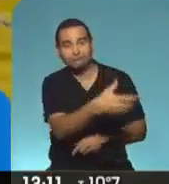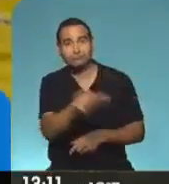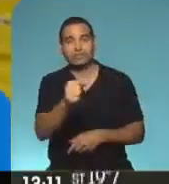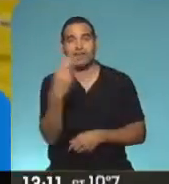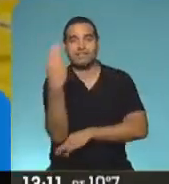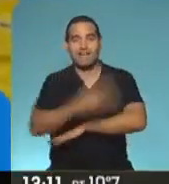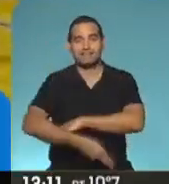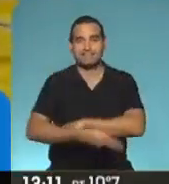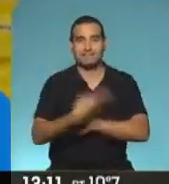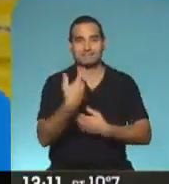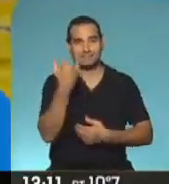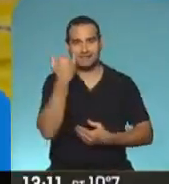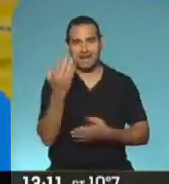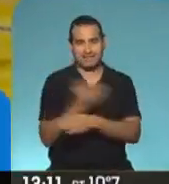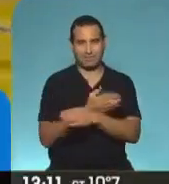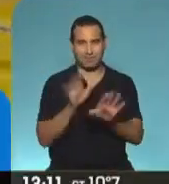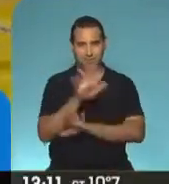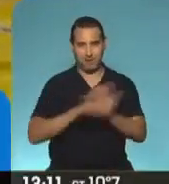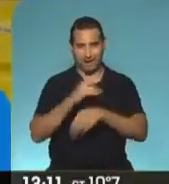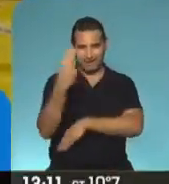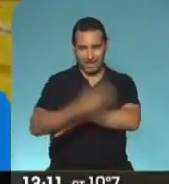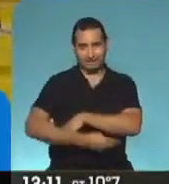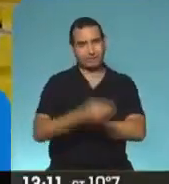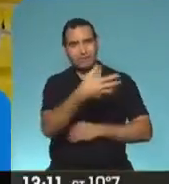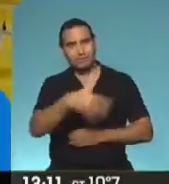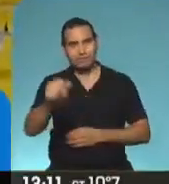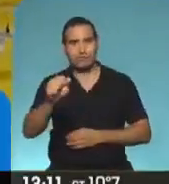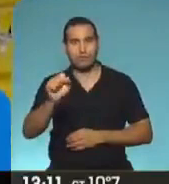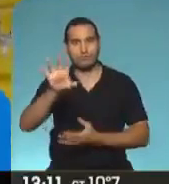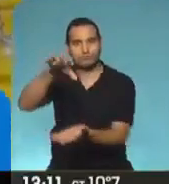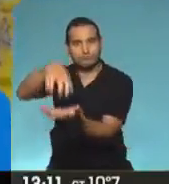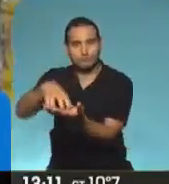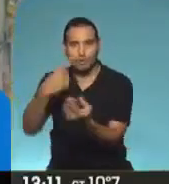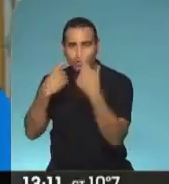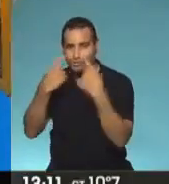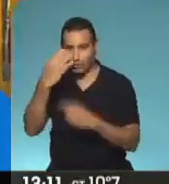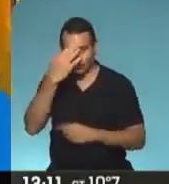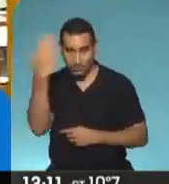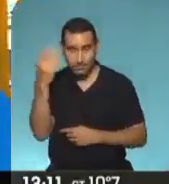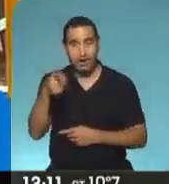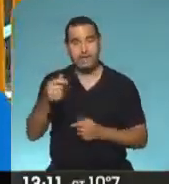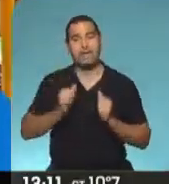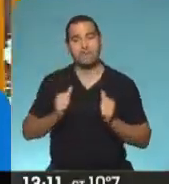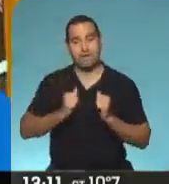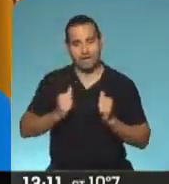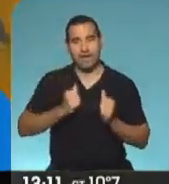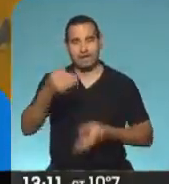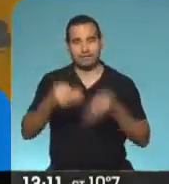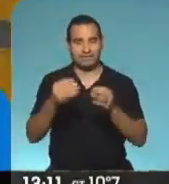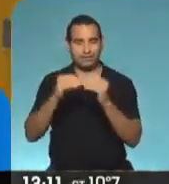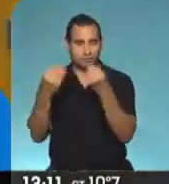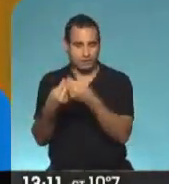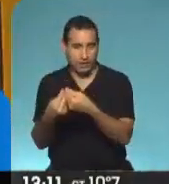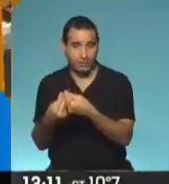taxi especialmente adaptado en las unidades febriles de urgencia más cercanas donde se espera el resultado del test.